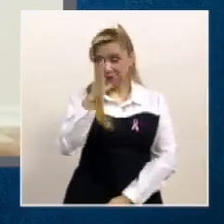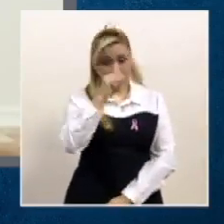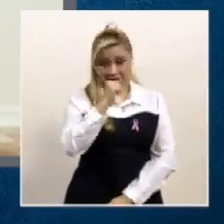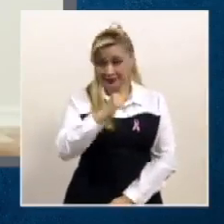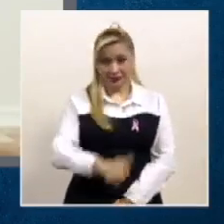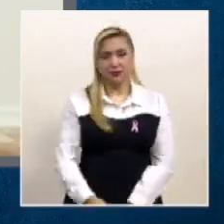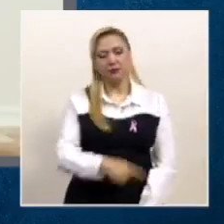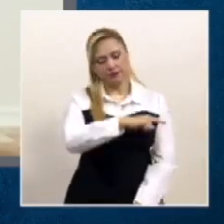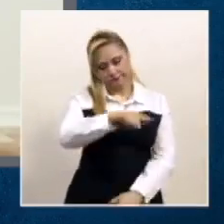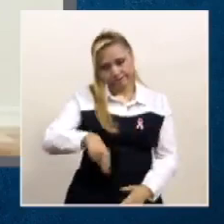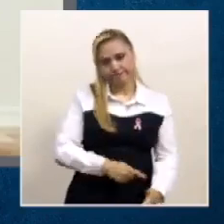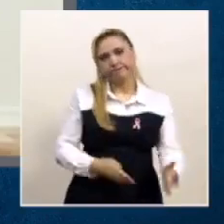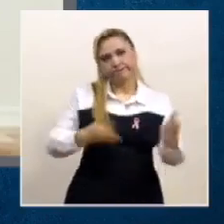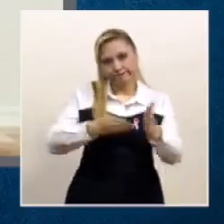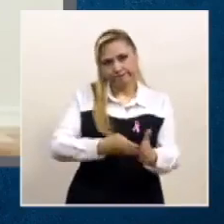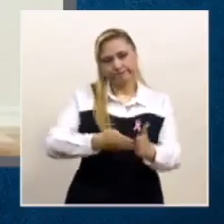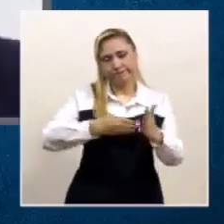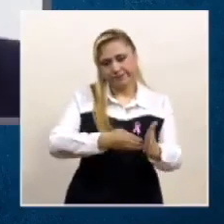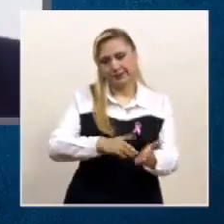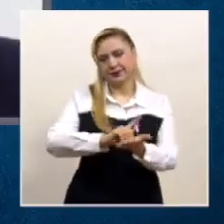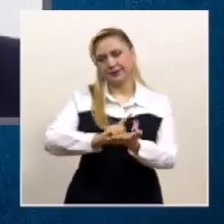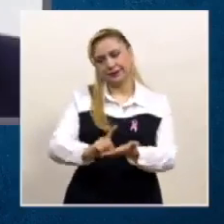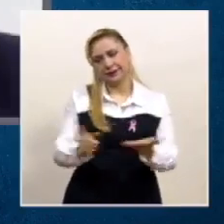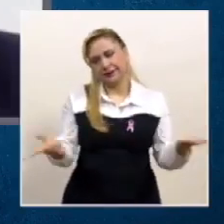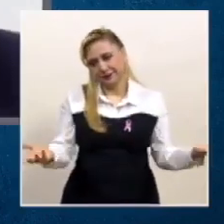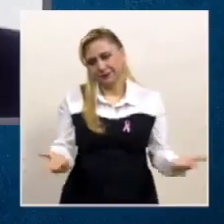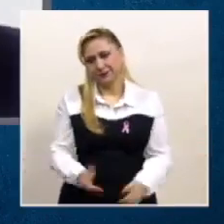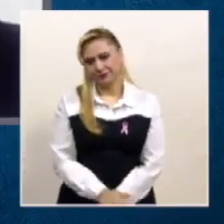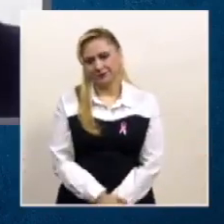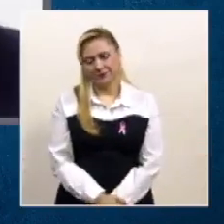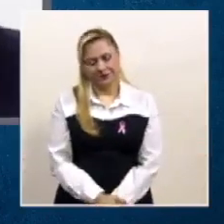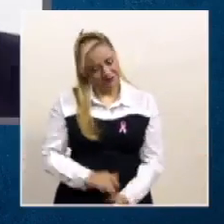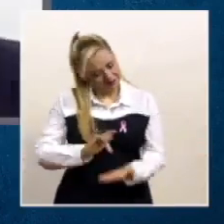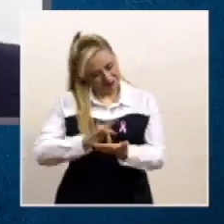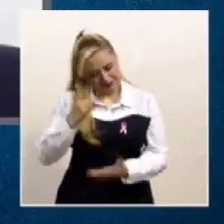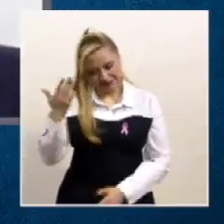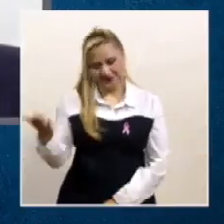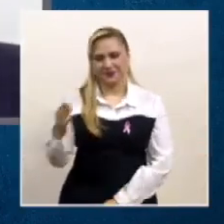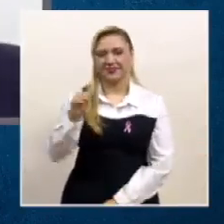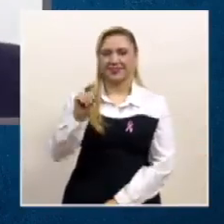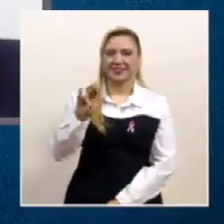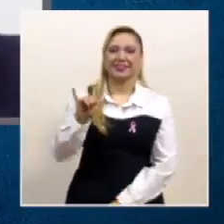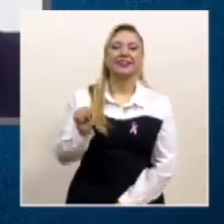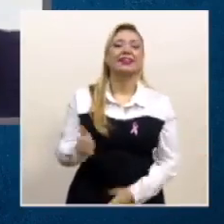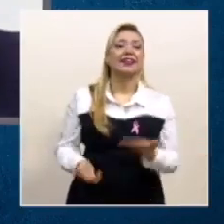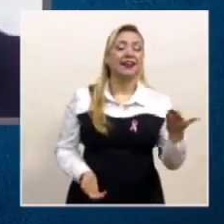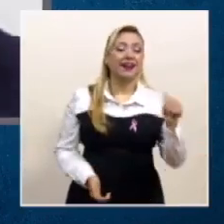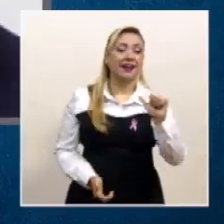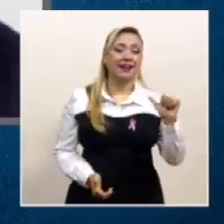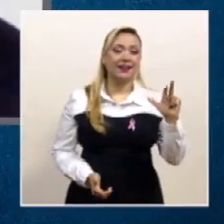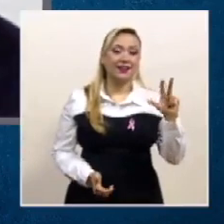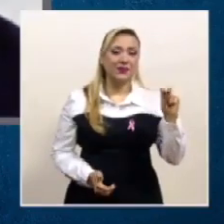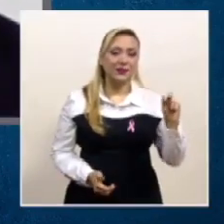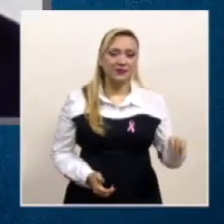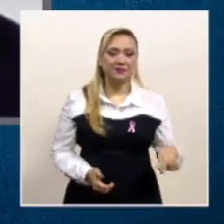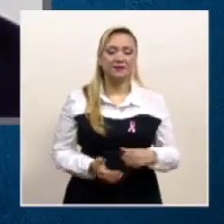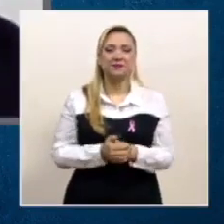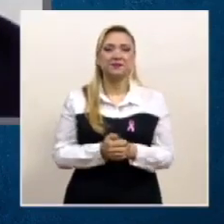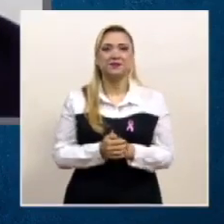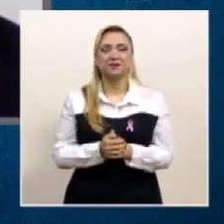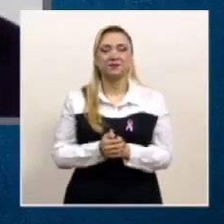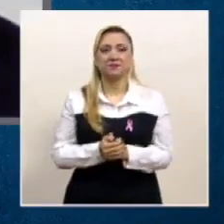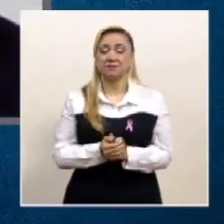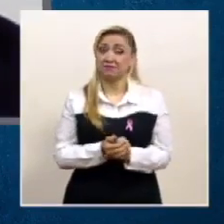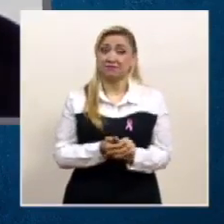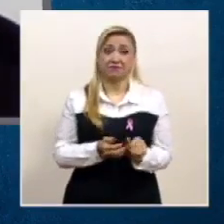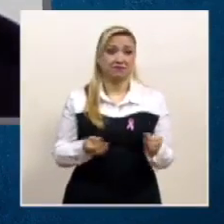limita eso el ejercicio de sus derechos. Muy bien, muchas gracias, Mariana. Aarón, adelante. Muchas gracias. Pues